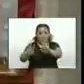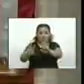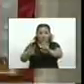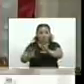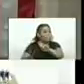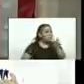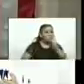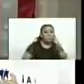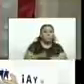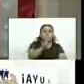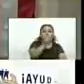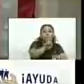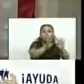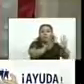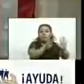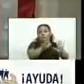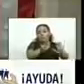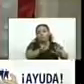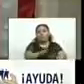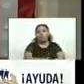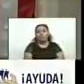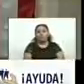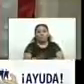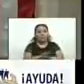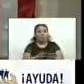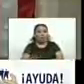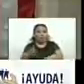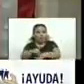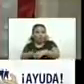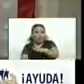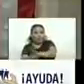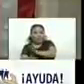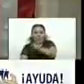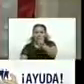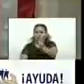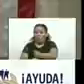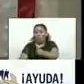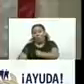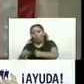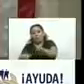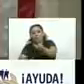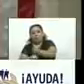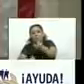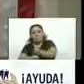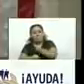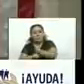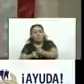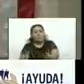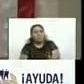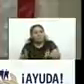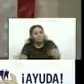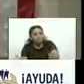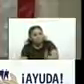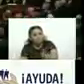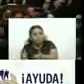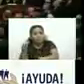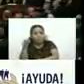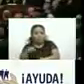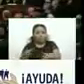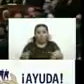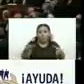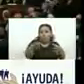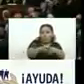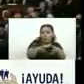nos son 198. Ni un solo republicano votó a favor del procedimiento contra el presidente impulsado únicamente por la